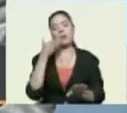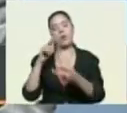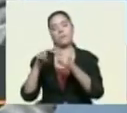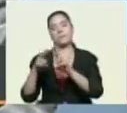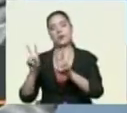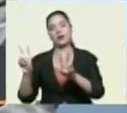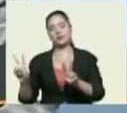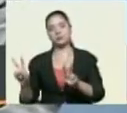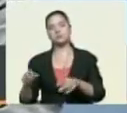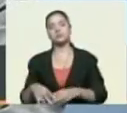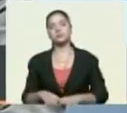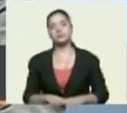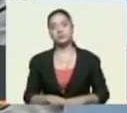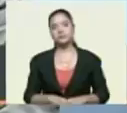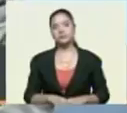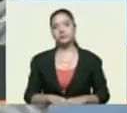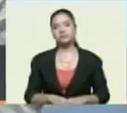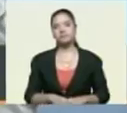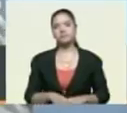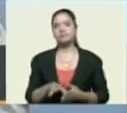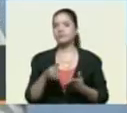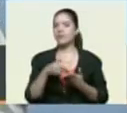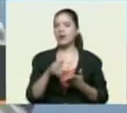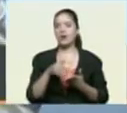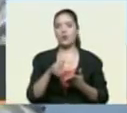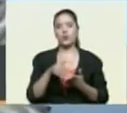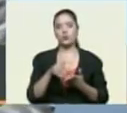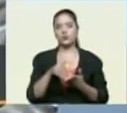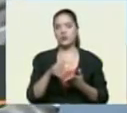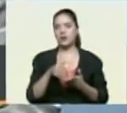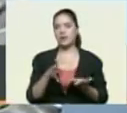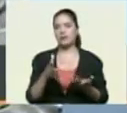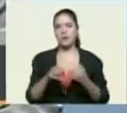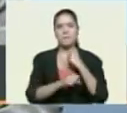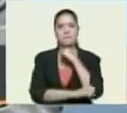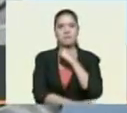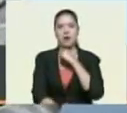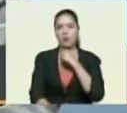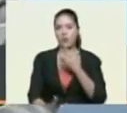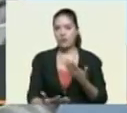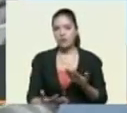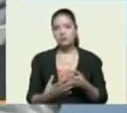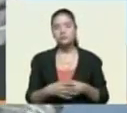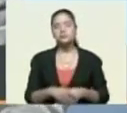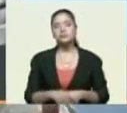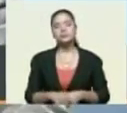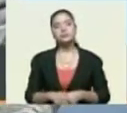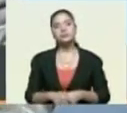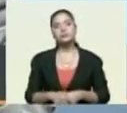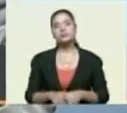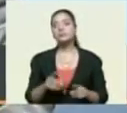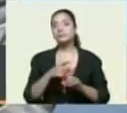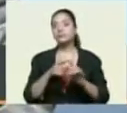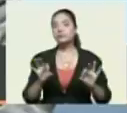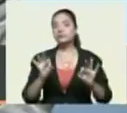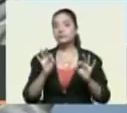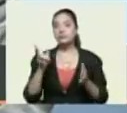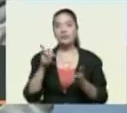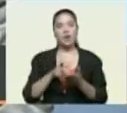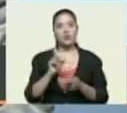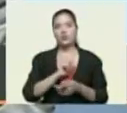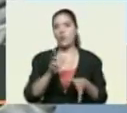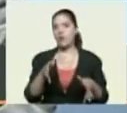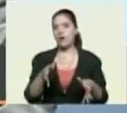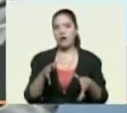Recurrir al manido, a la manida excusa del fraude cuando el sector que participa no